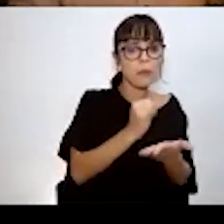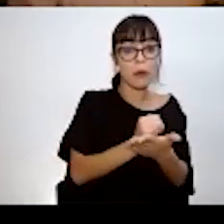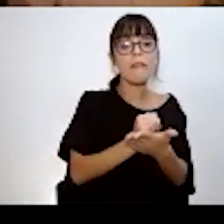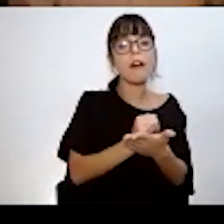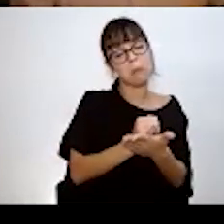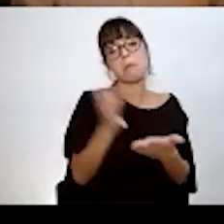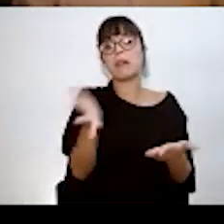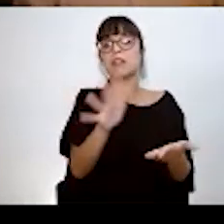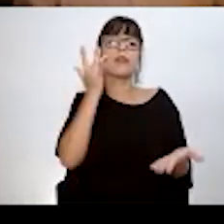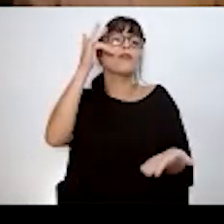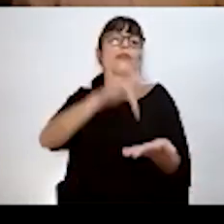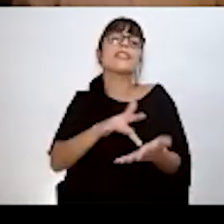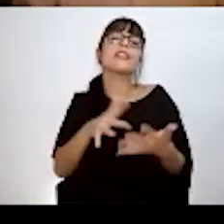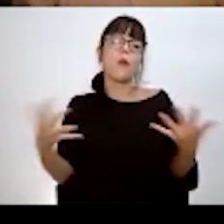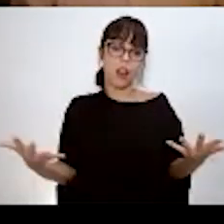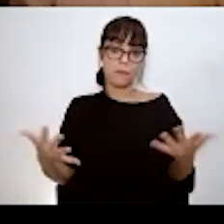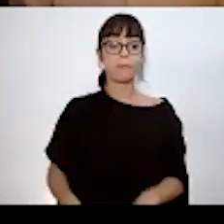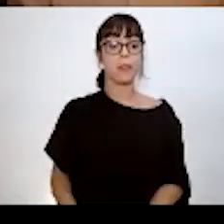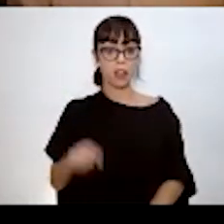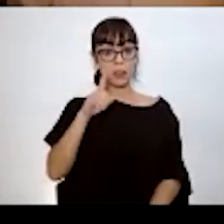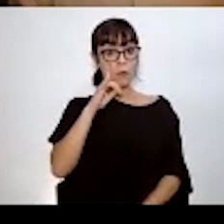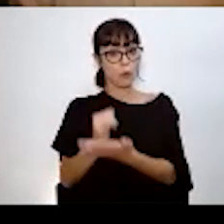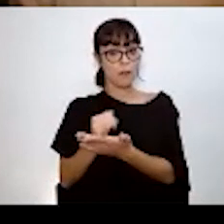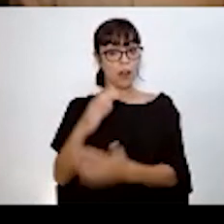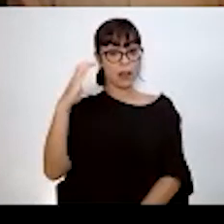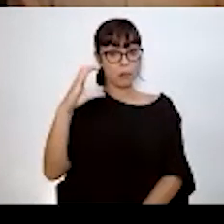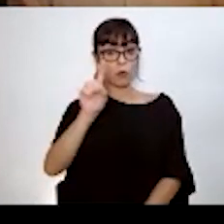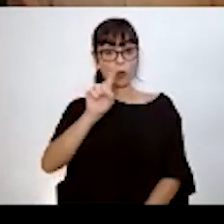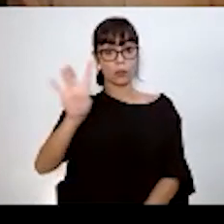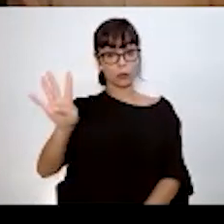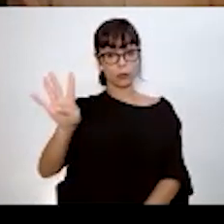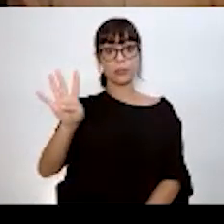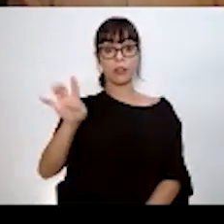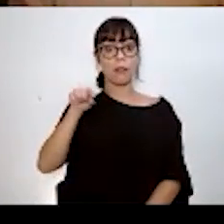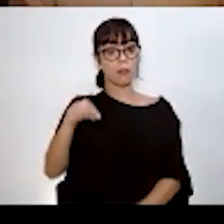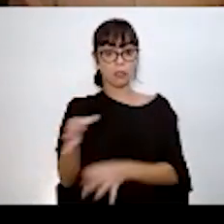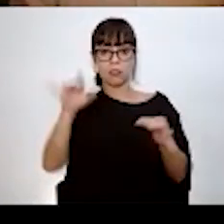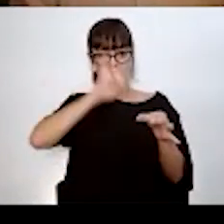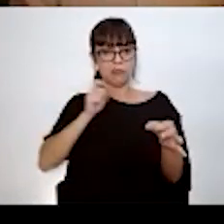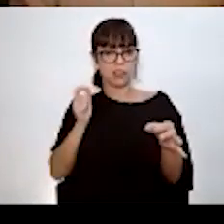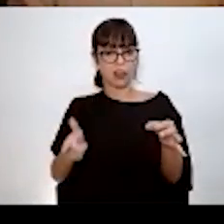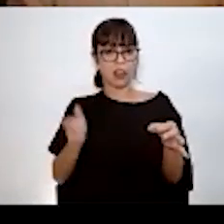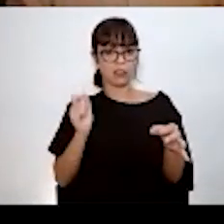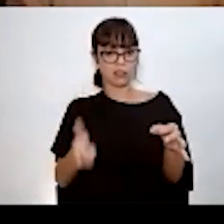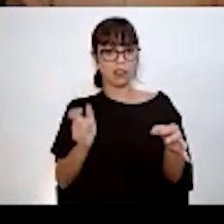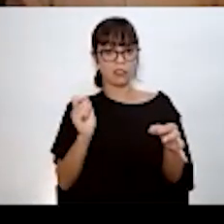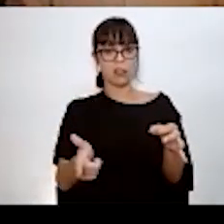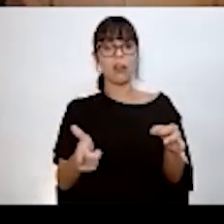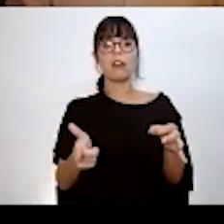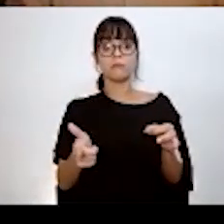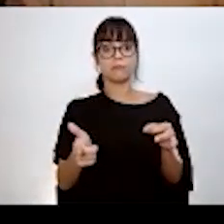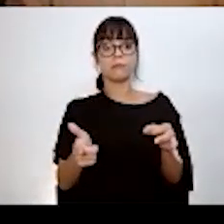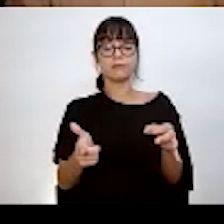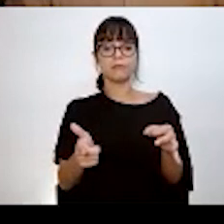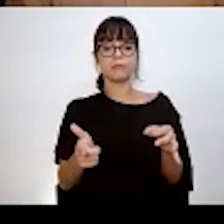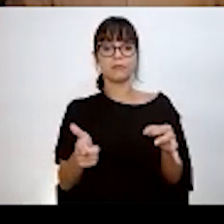¿no? Este carbono 14, tan frecuente en el archipiélago, y de hecho muchas de las fechas